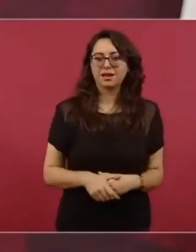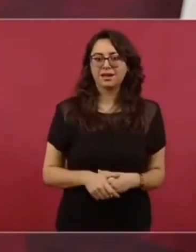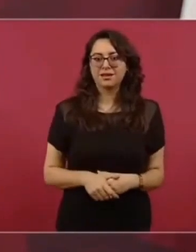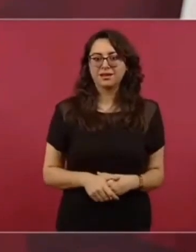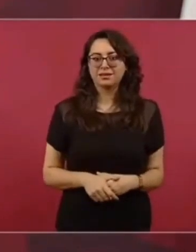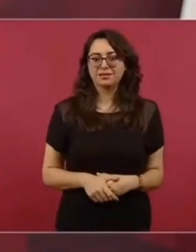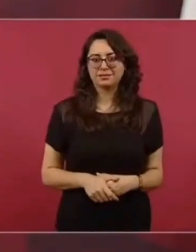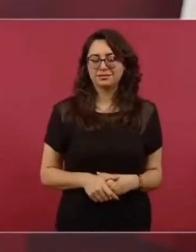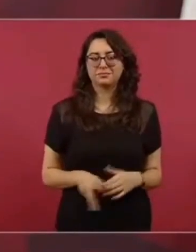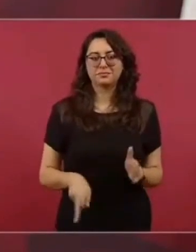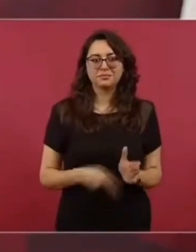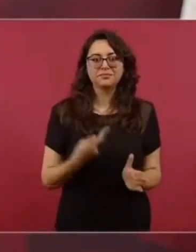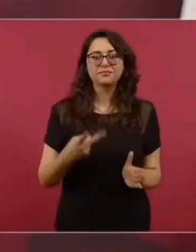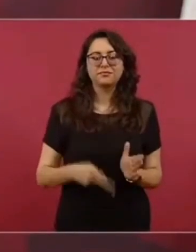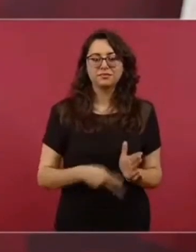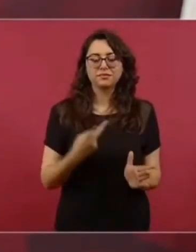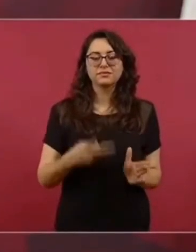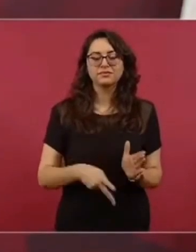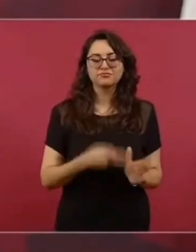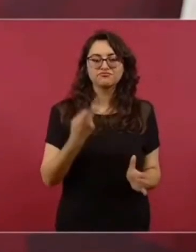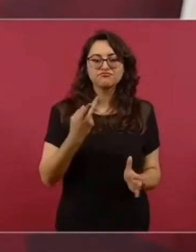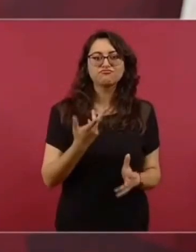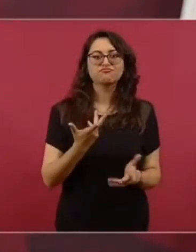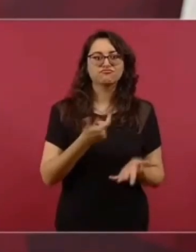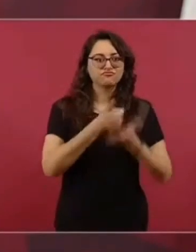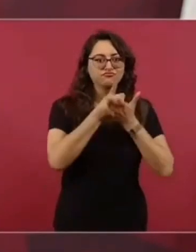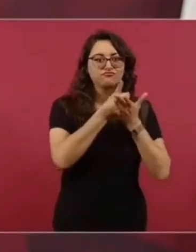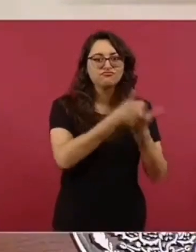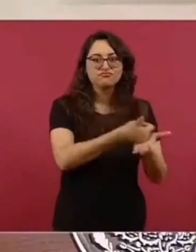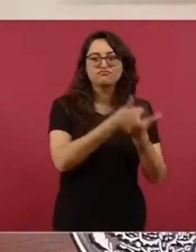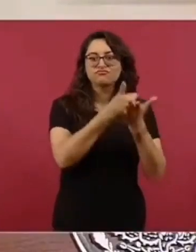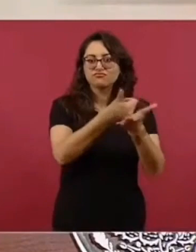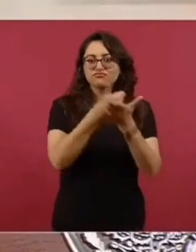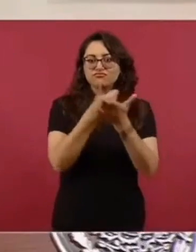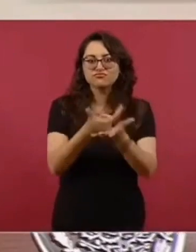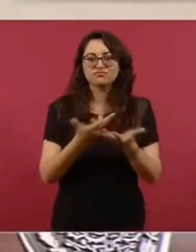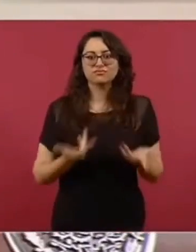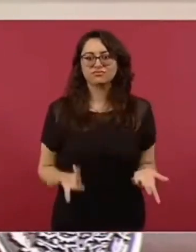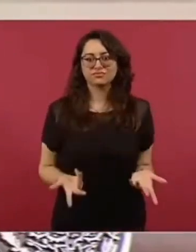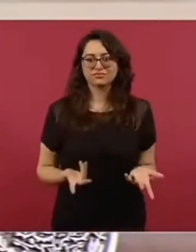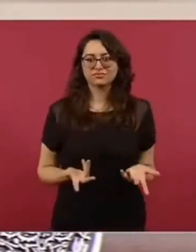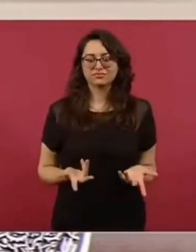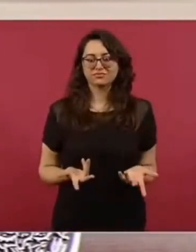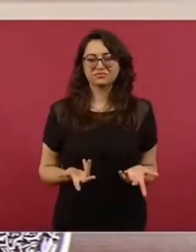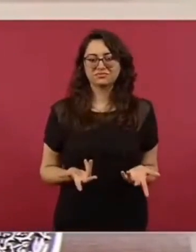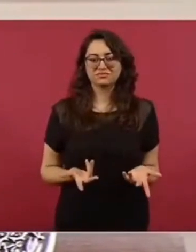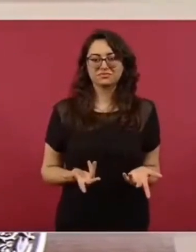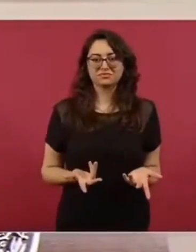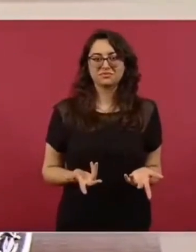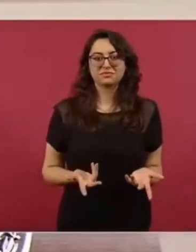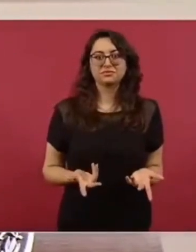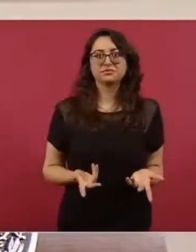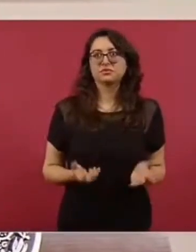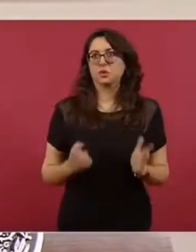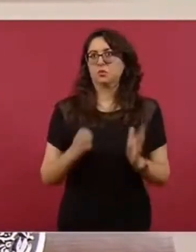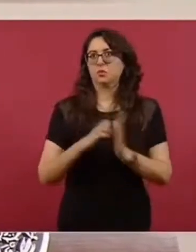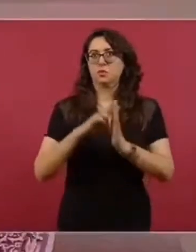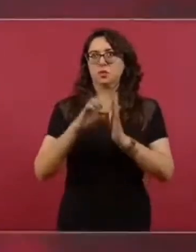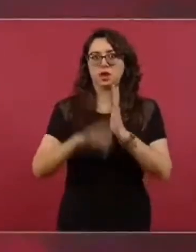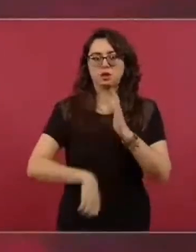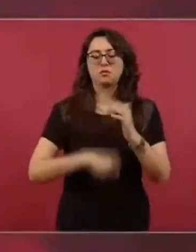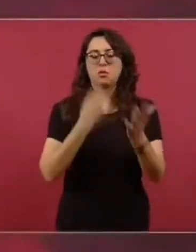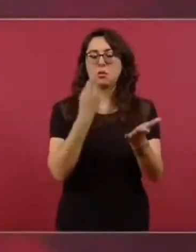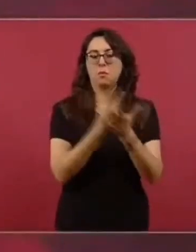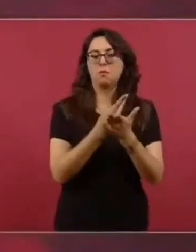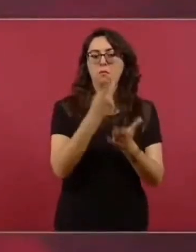hasta en la decisión de a quién van a entregar los premios Nobel